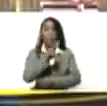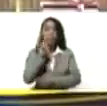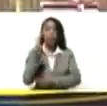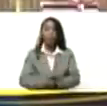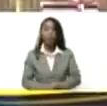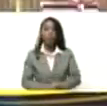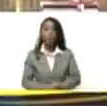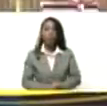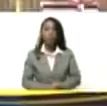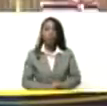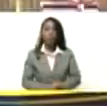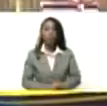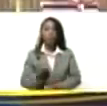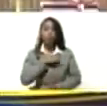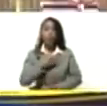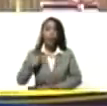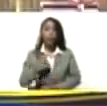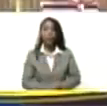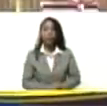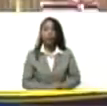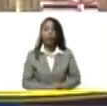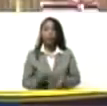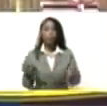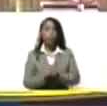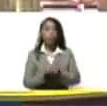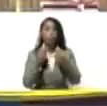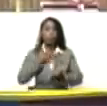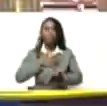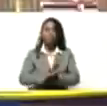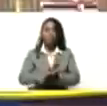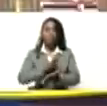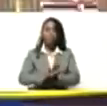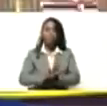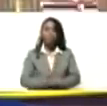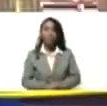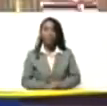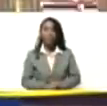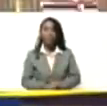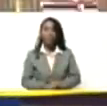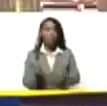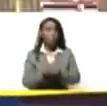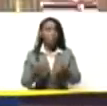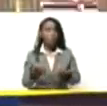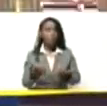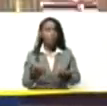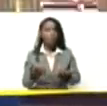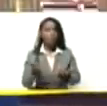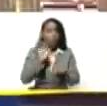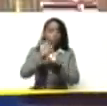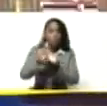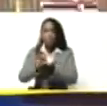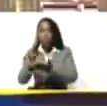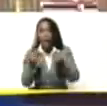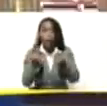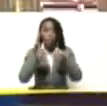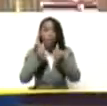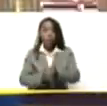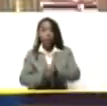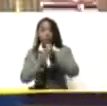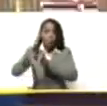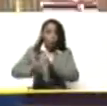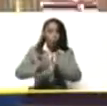toda la población venezolana mayor de 2 años todo el año 2022 completicos tenemos la vacuna en